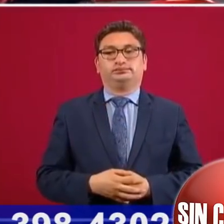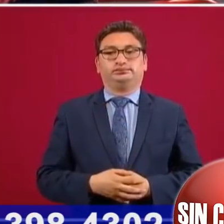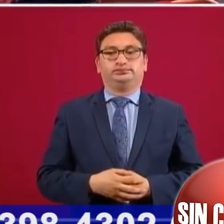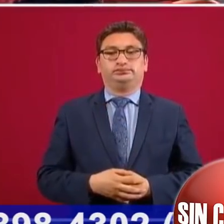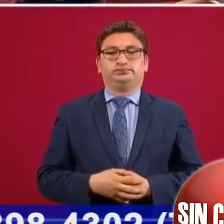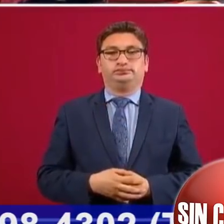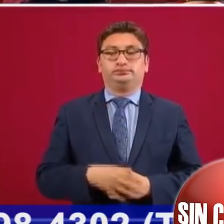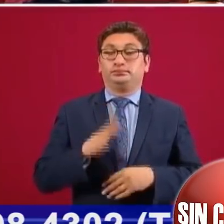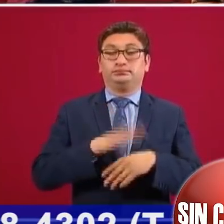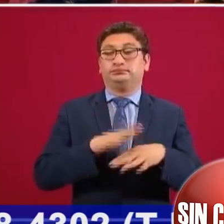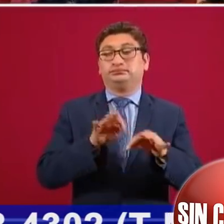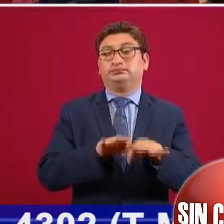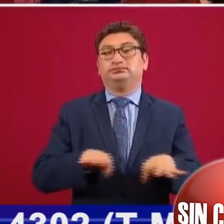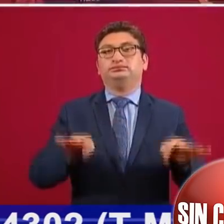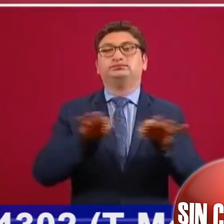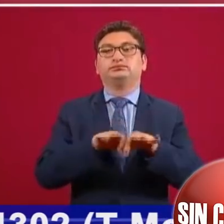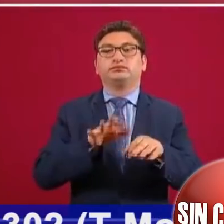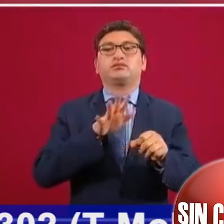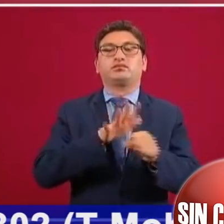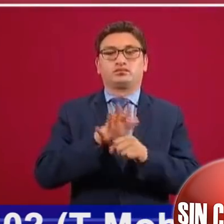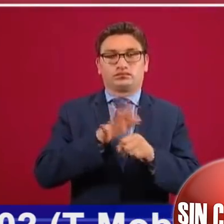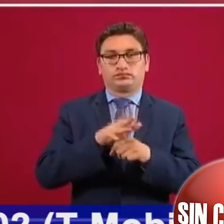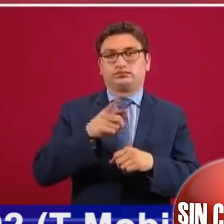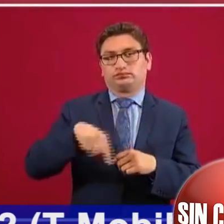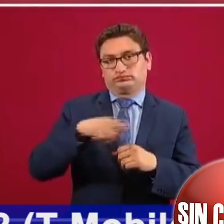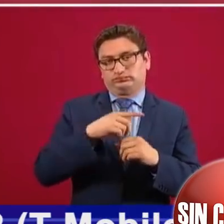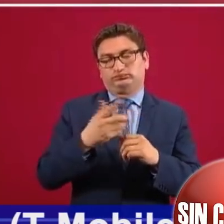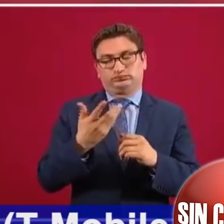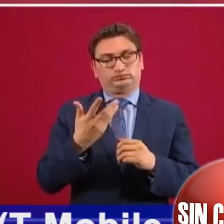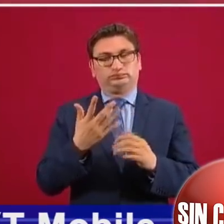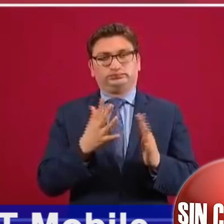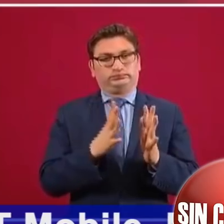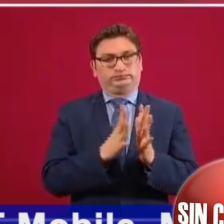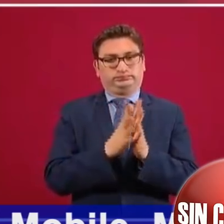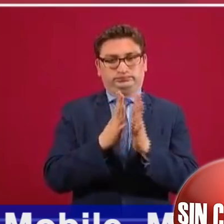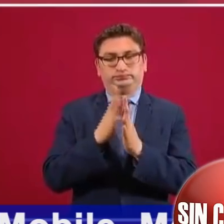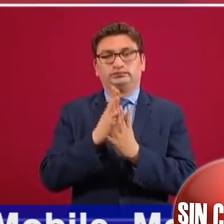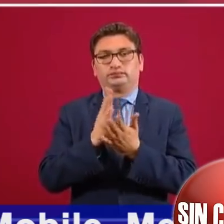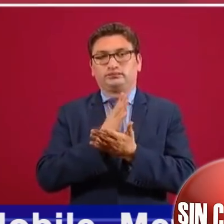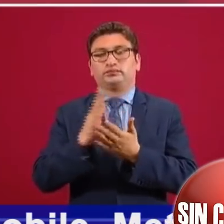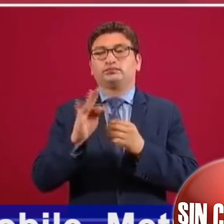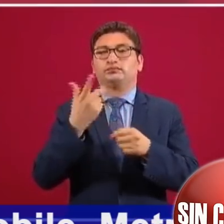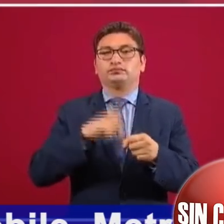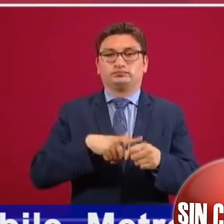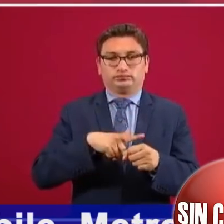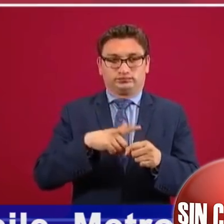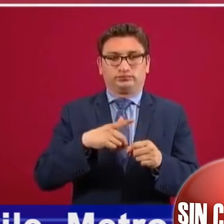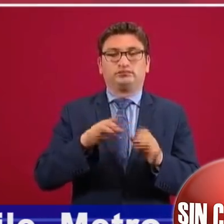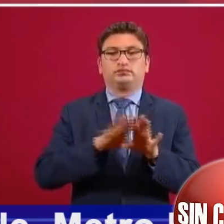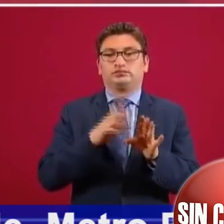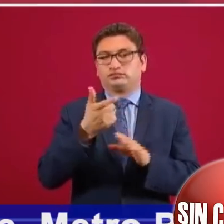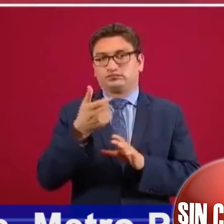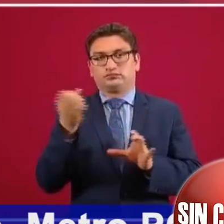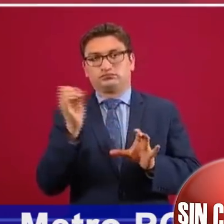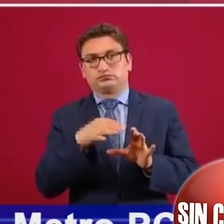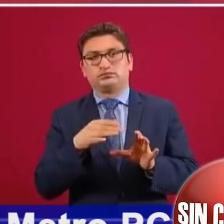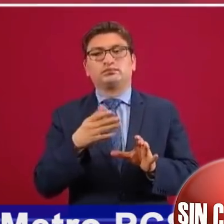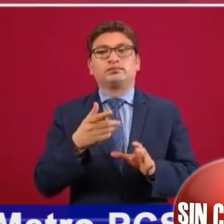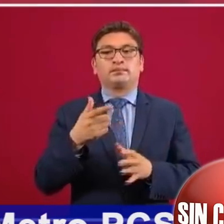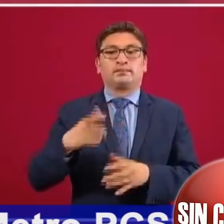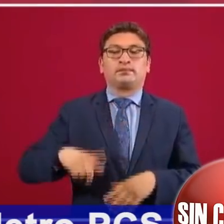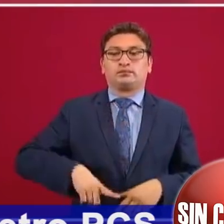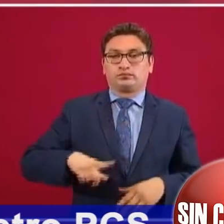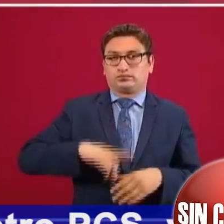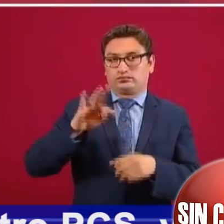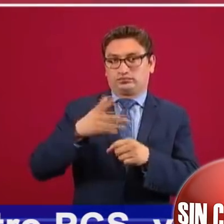La principal son las participaciones federales, las transferencias del